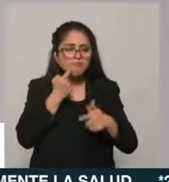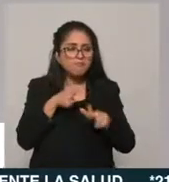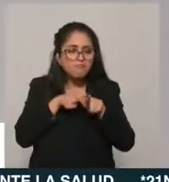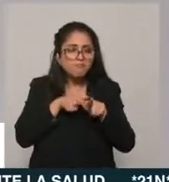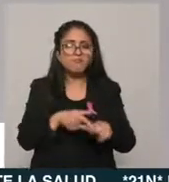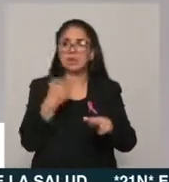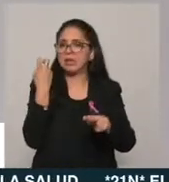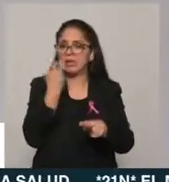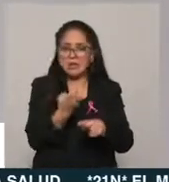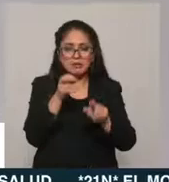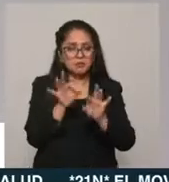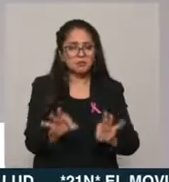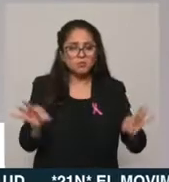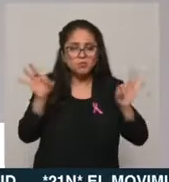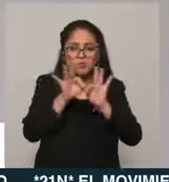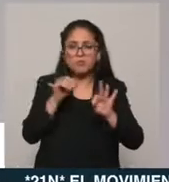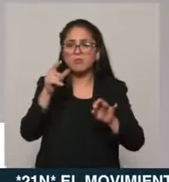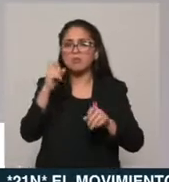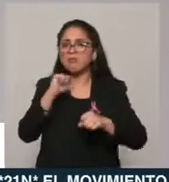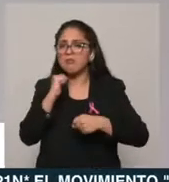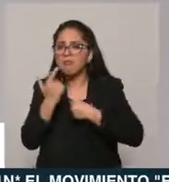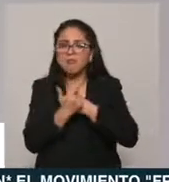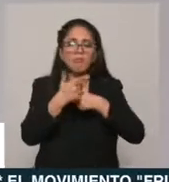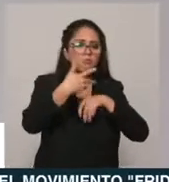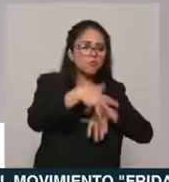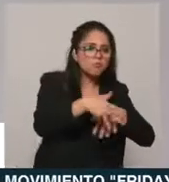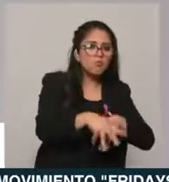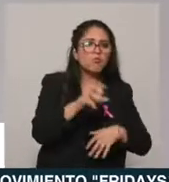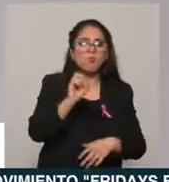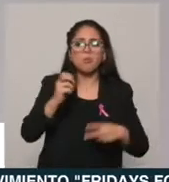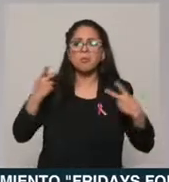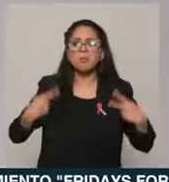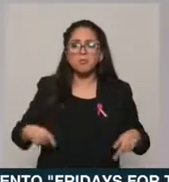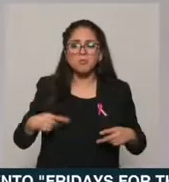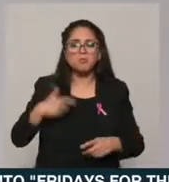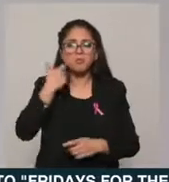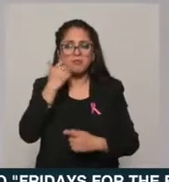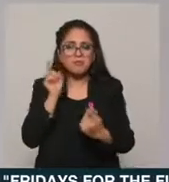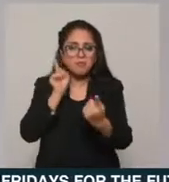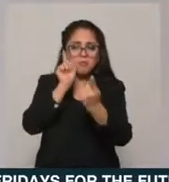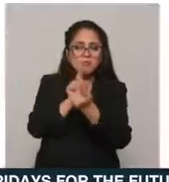que usamos para cualquier movilización, cualquier ciudadano que quiera hablar con el gobierno, la